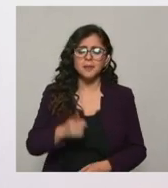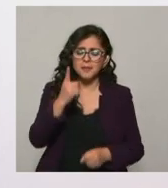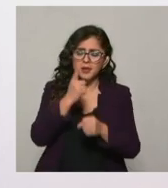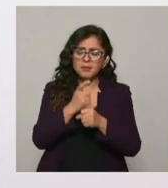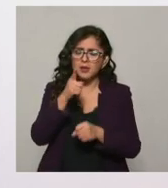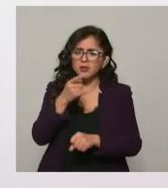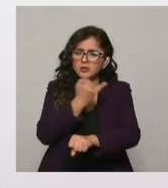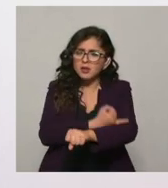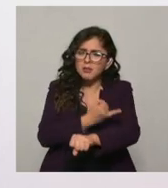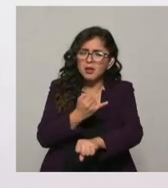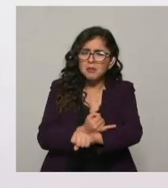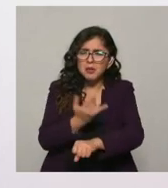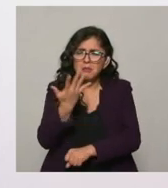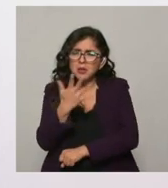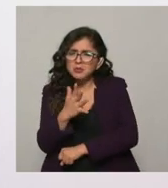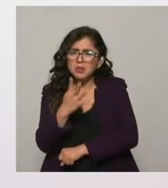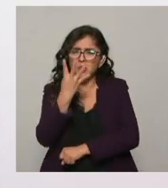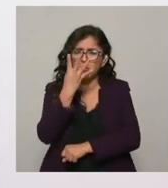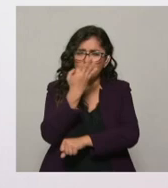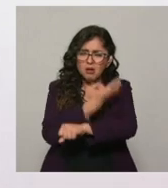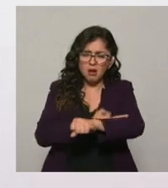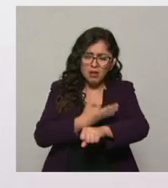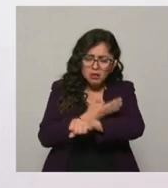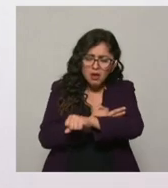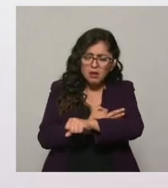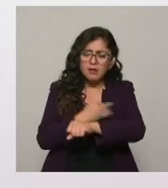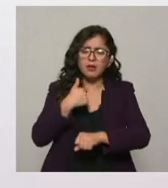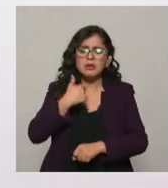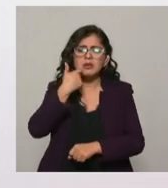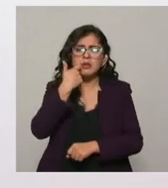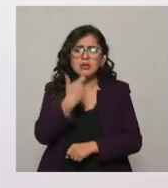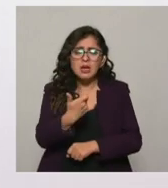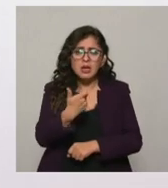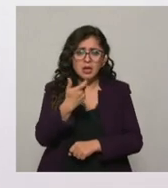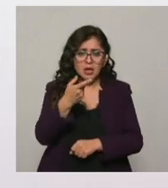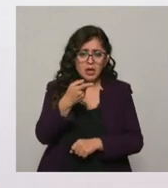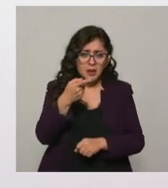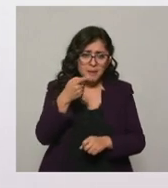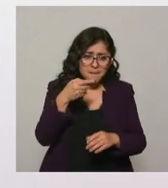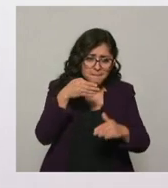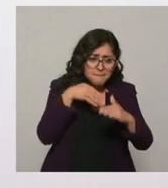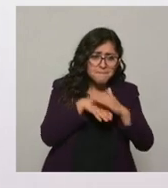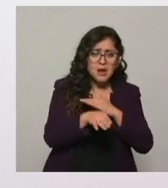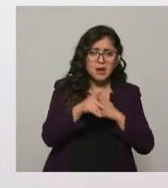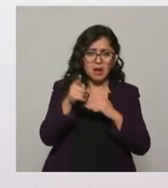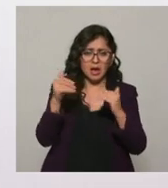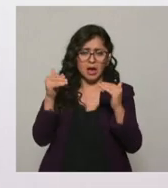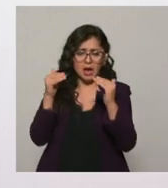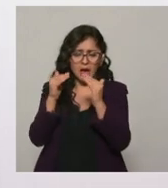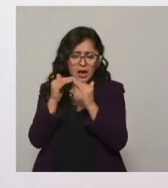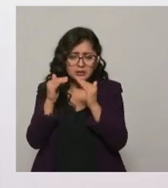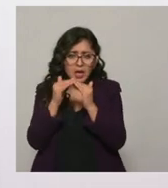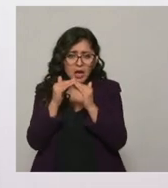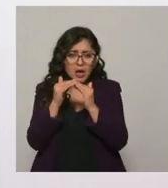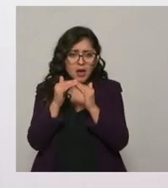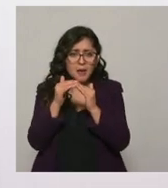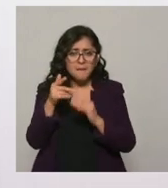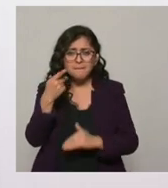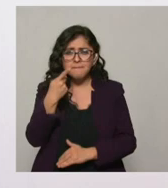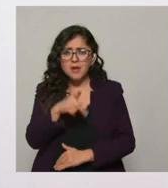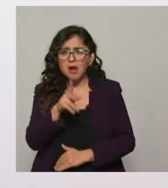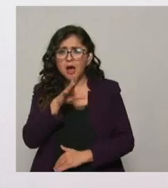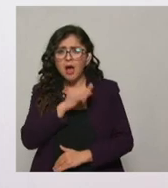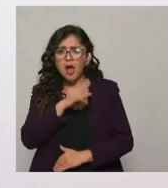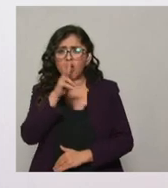persona que aproximadamente a las 4 de la tarde intenta asaltar una casa. Pero bueno, había dos